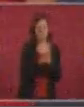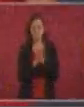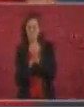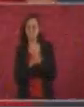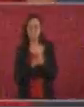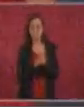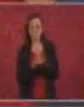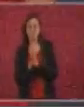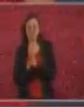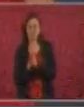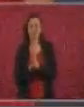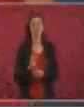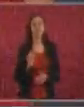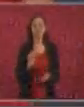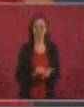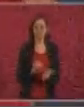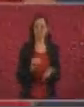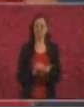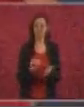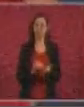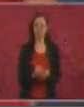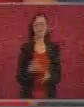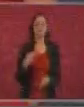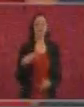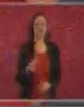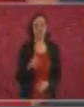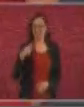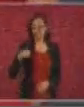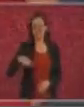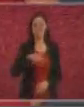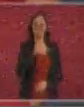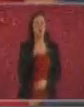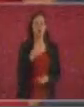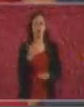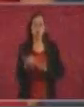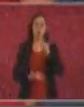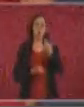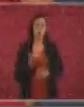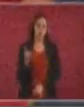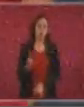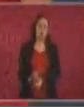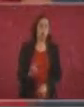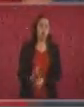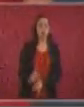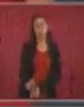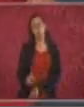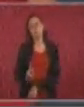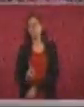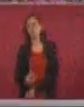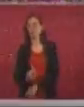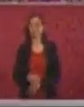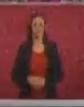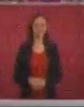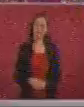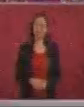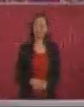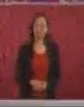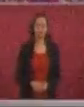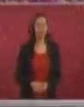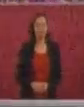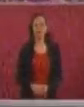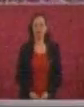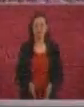habían aplicado estas medidas de contracción al aparato productivo, la eliminación de los apoyos al